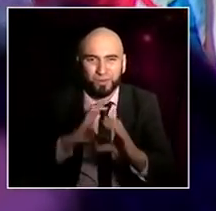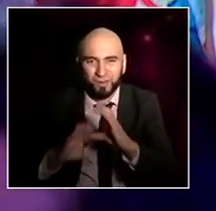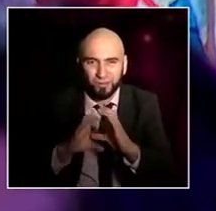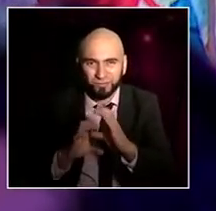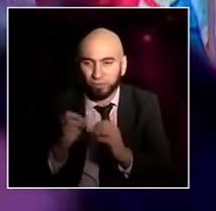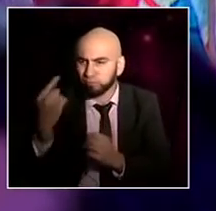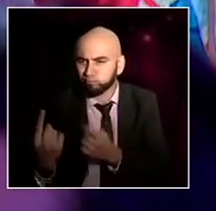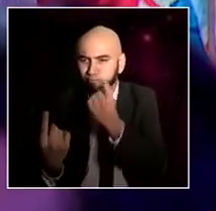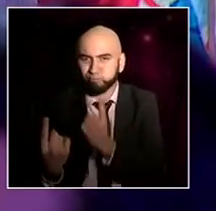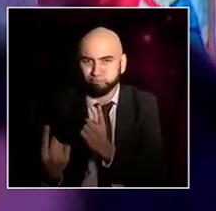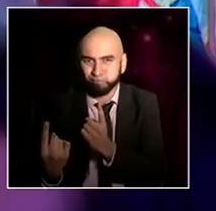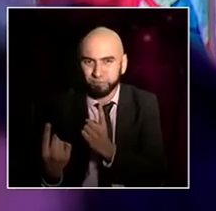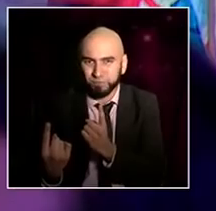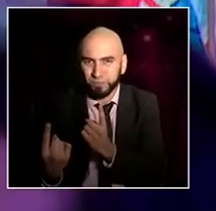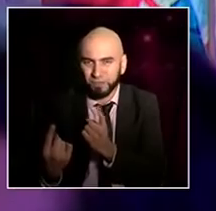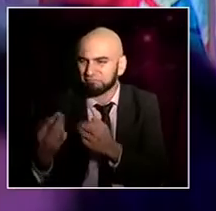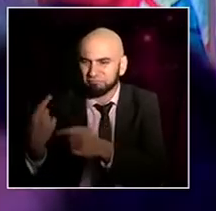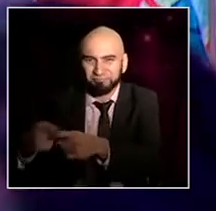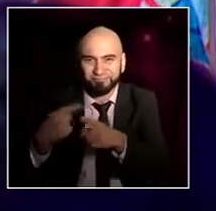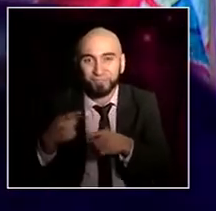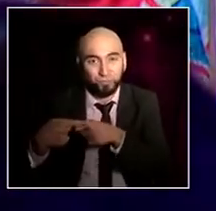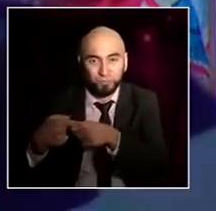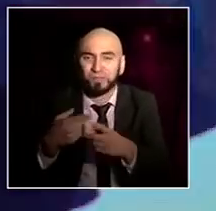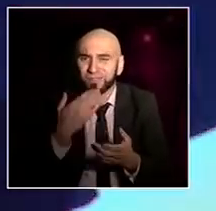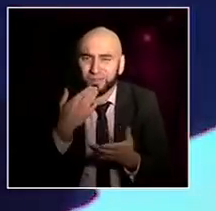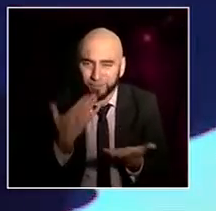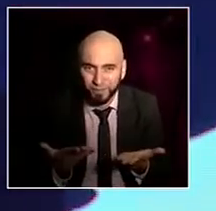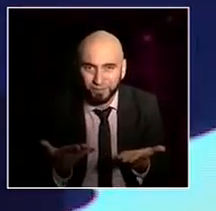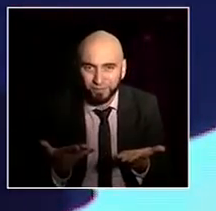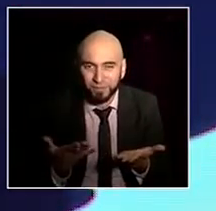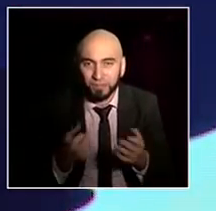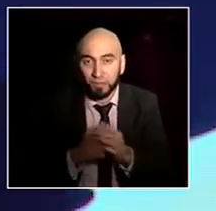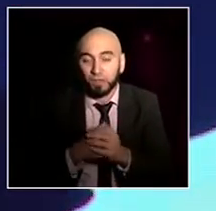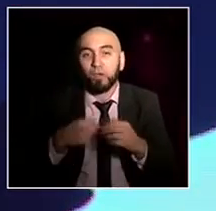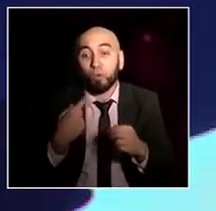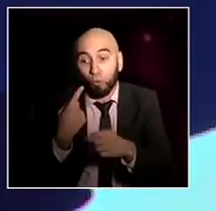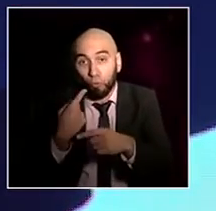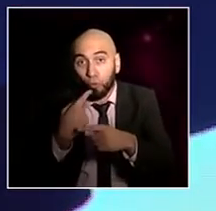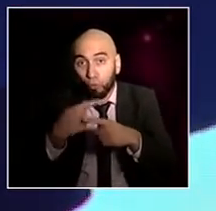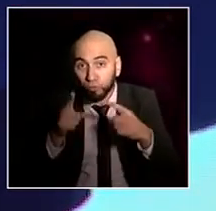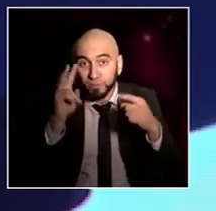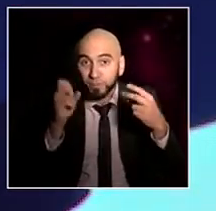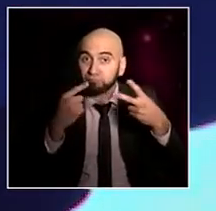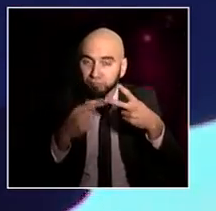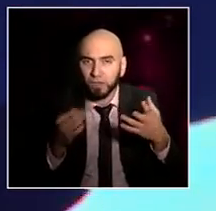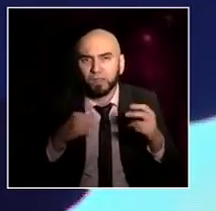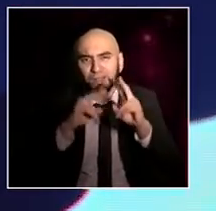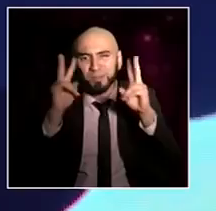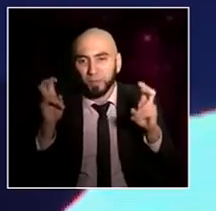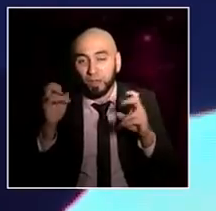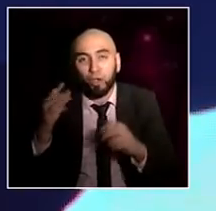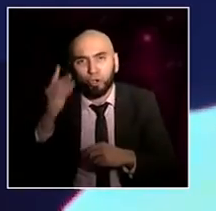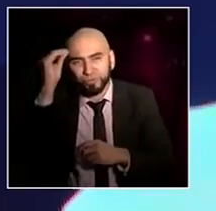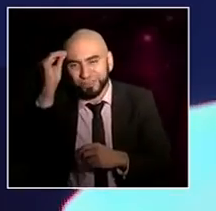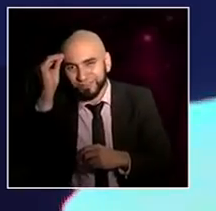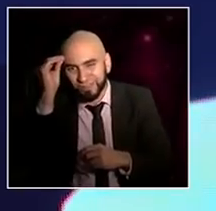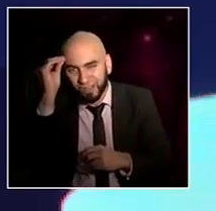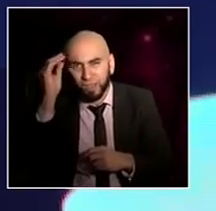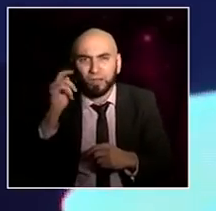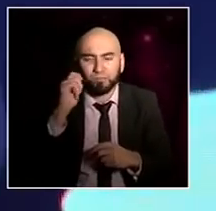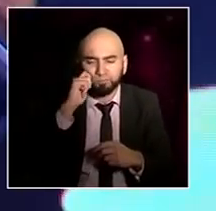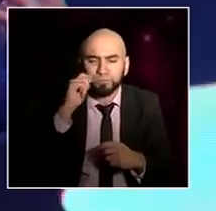y entre distintas sociedades y culturas. Otra idea es que estar consciente tiene más con estar vivo que ser inteligente. Y esto es